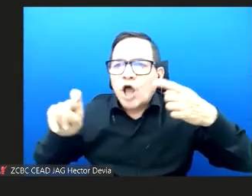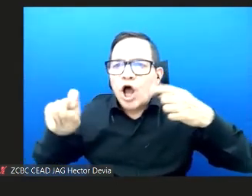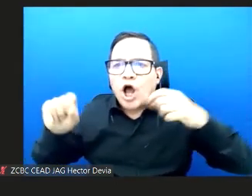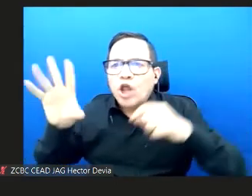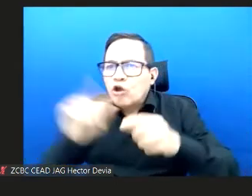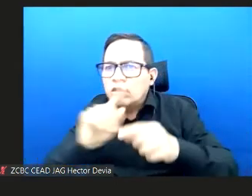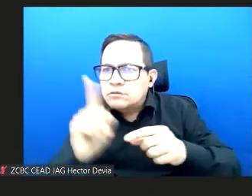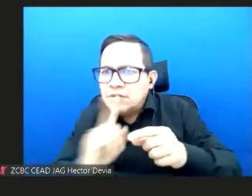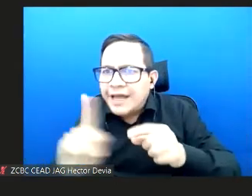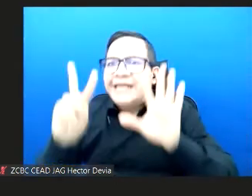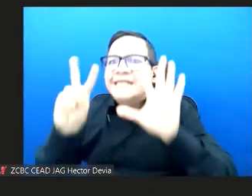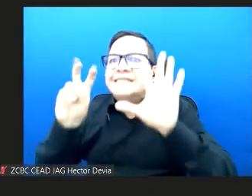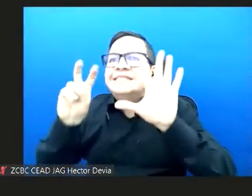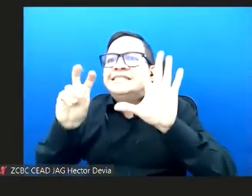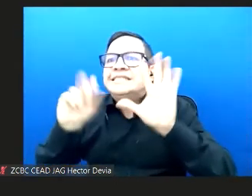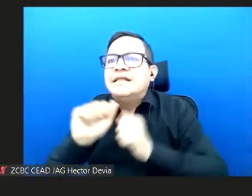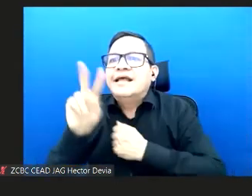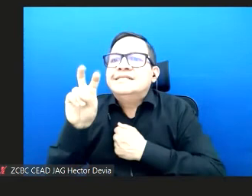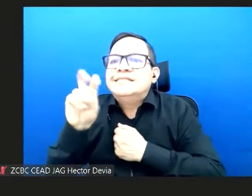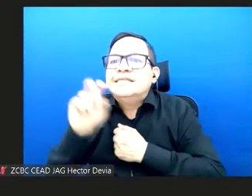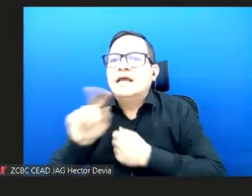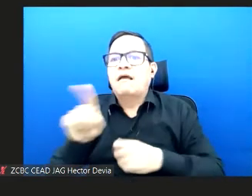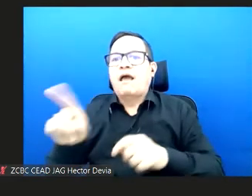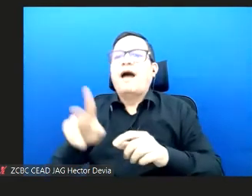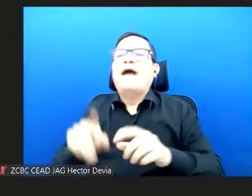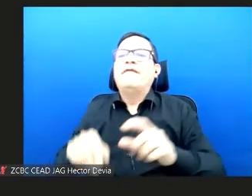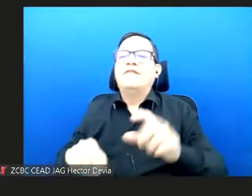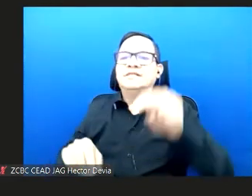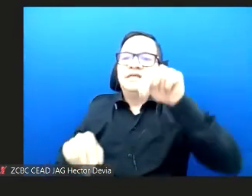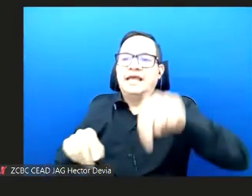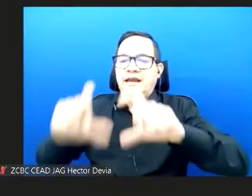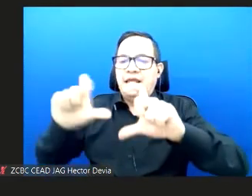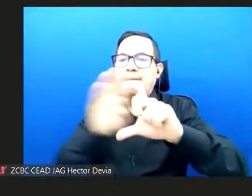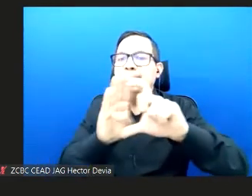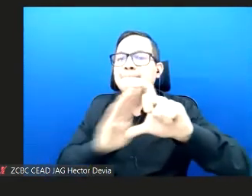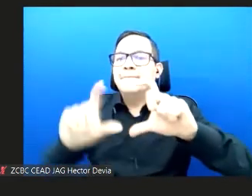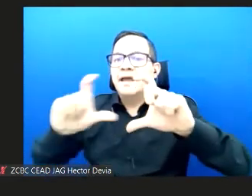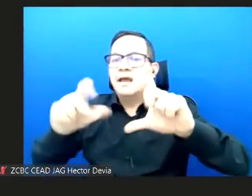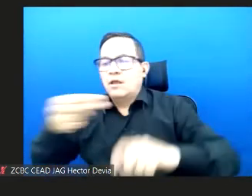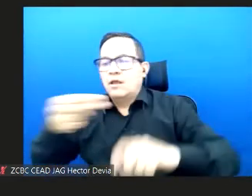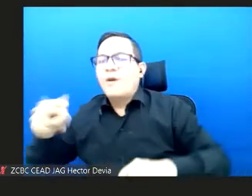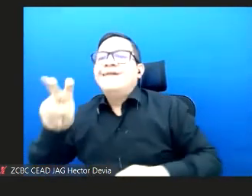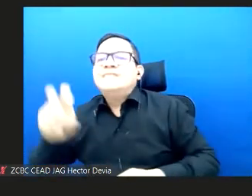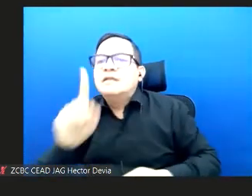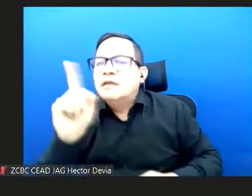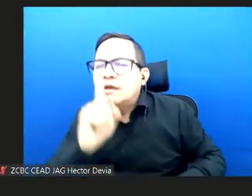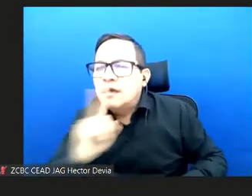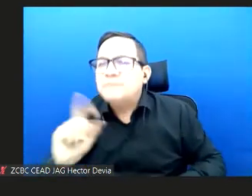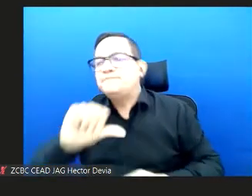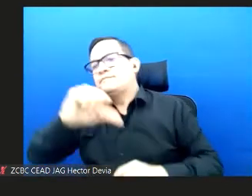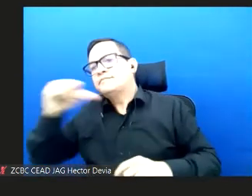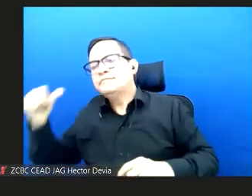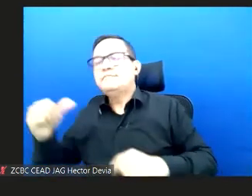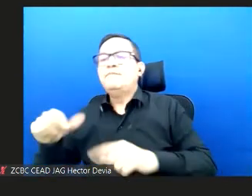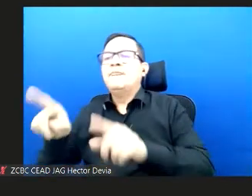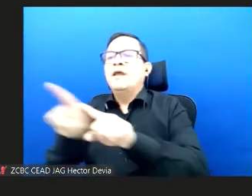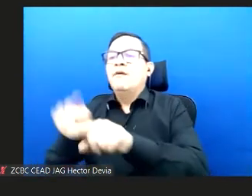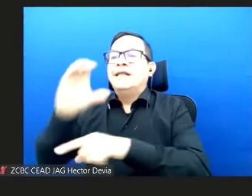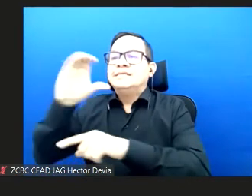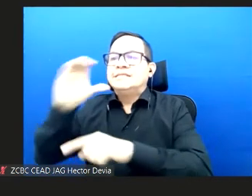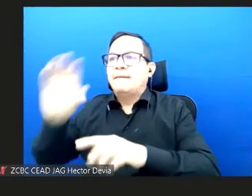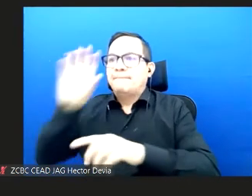n, ¿sí? Cardinal de B, es igual a 7. Y para el caso de C, que tenemos